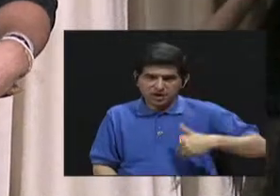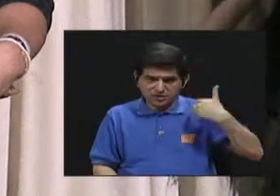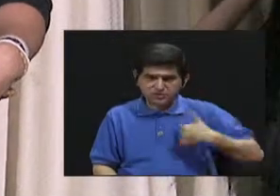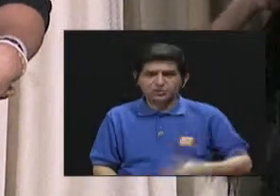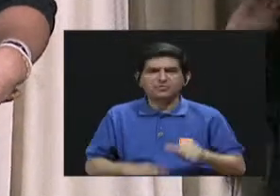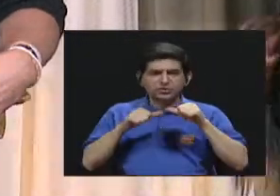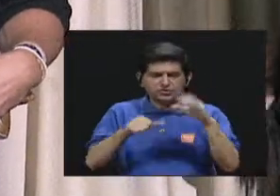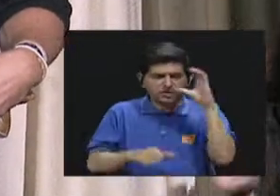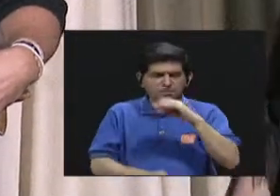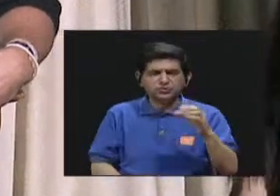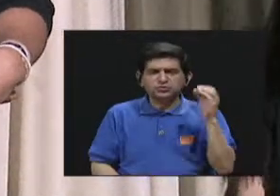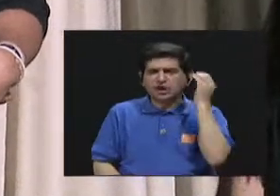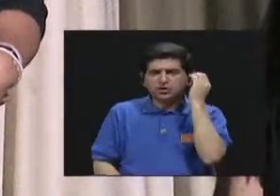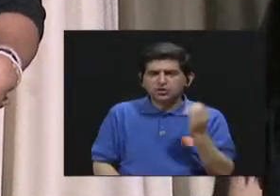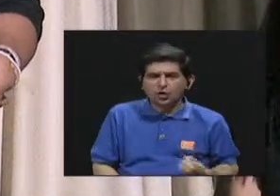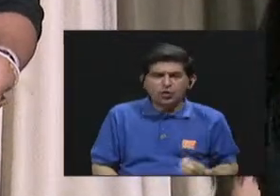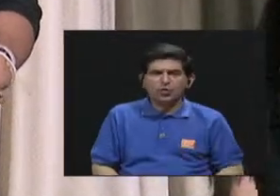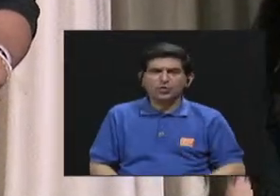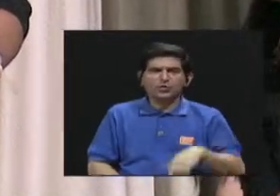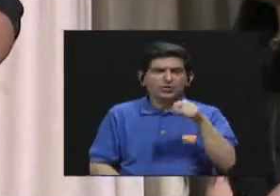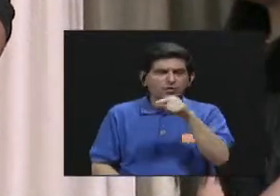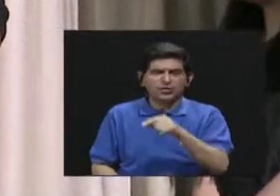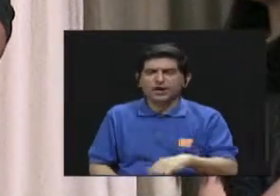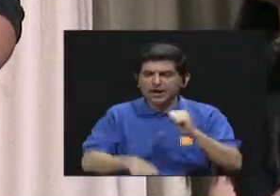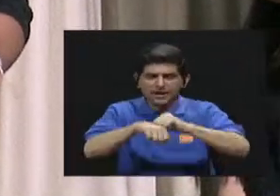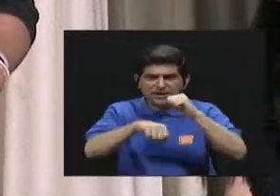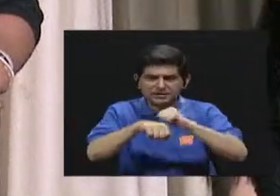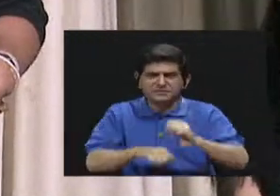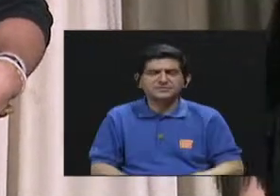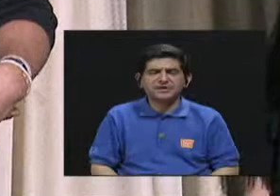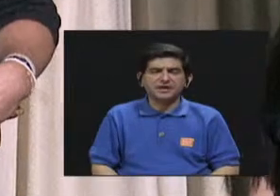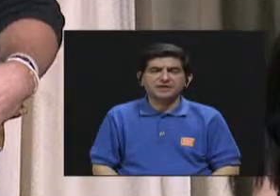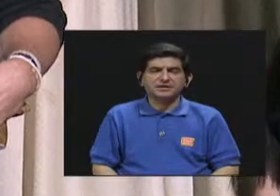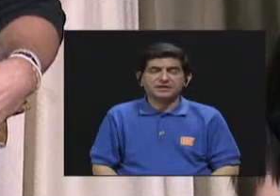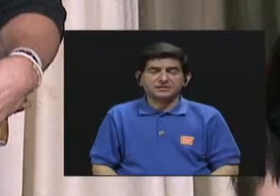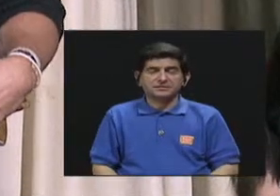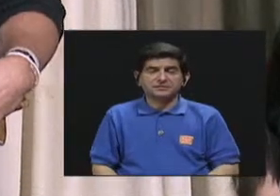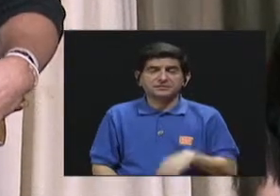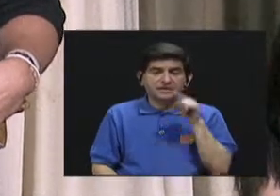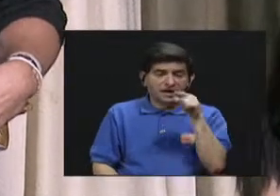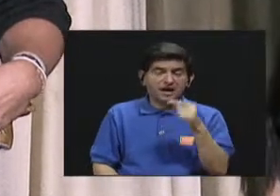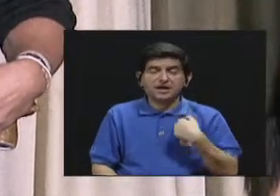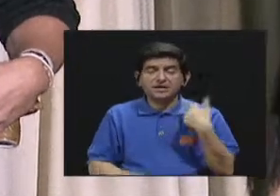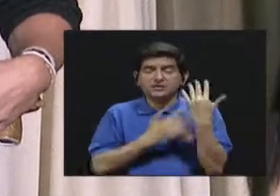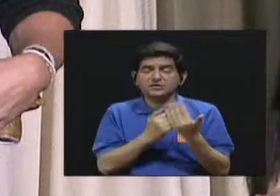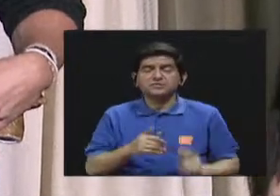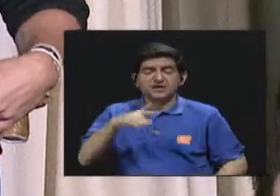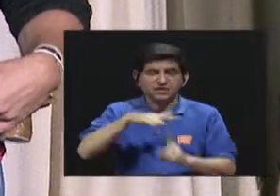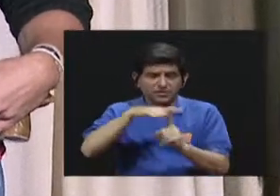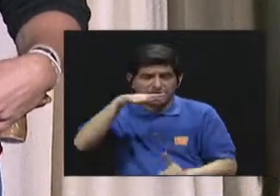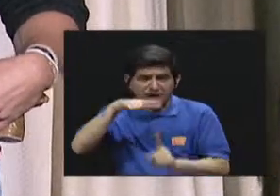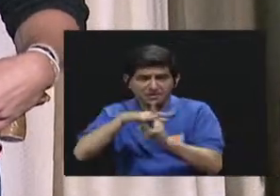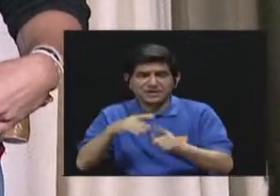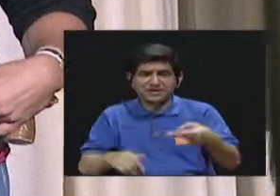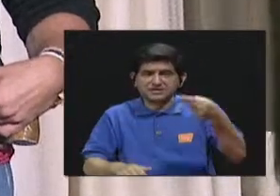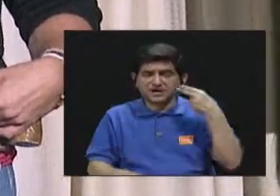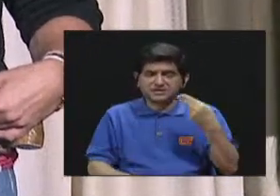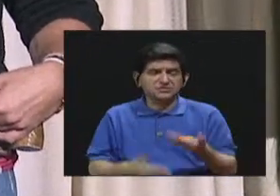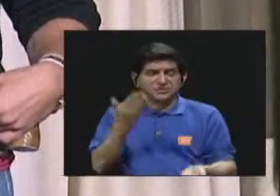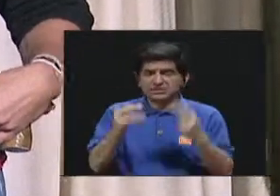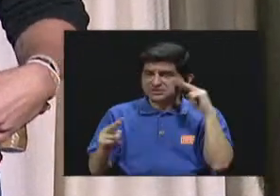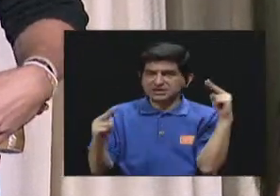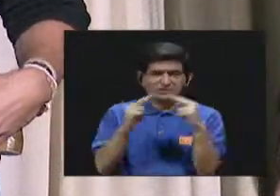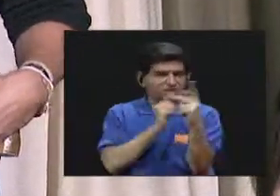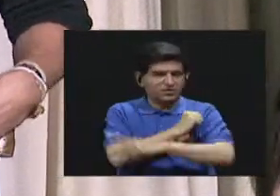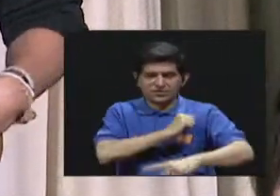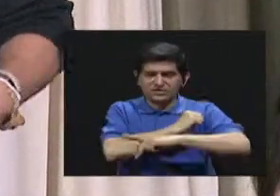que siguen buscando oro debajo de las piedras en los ríos de la península. Espero que ayude un poquito a visibilizar historias que son desconocidas en